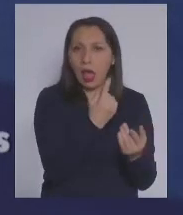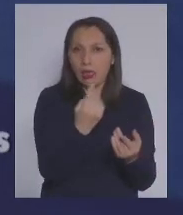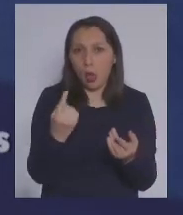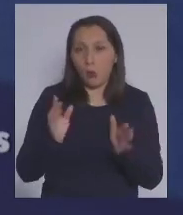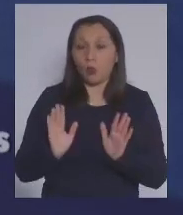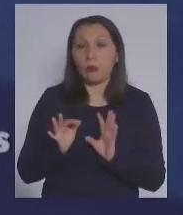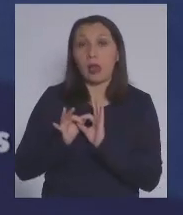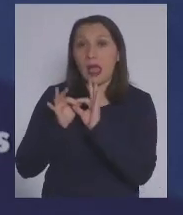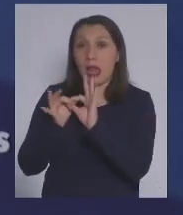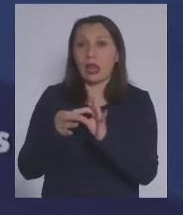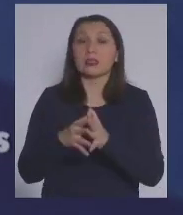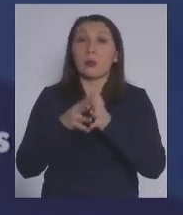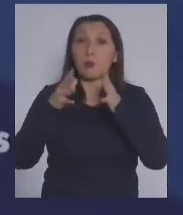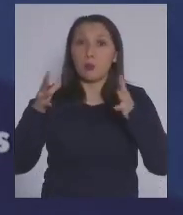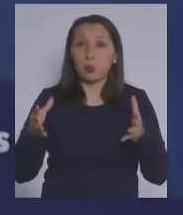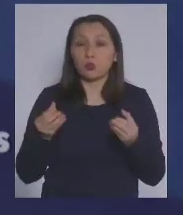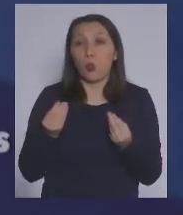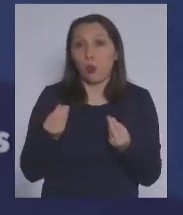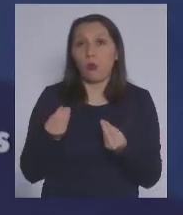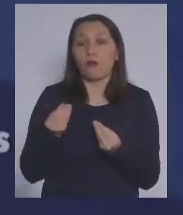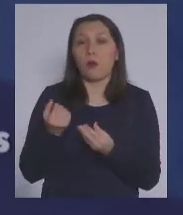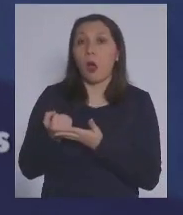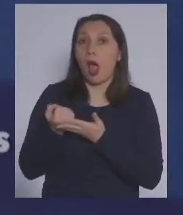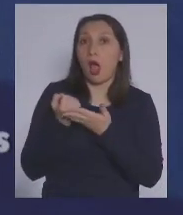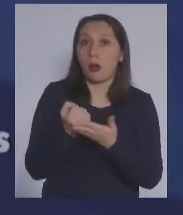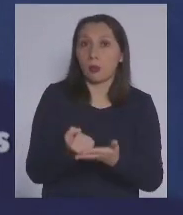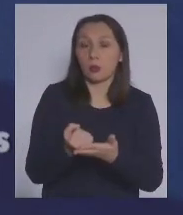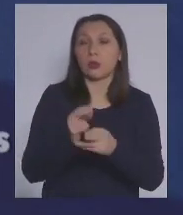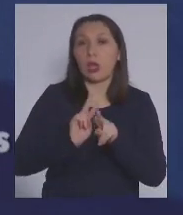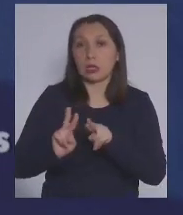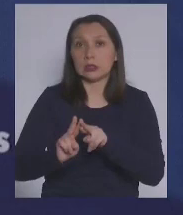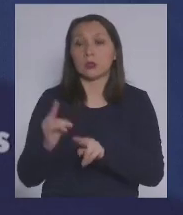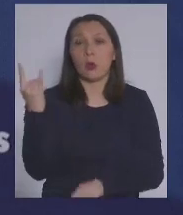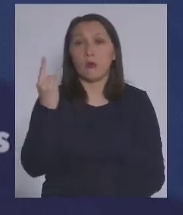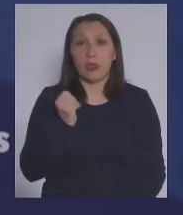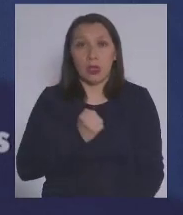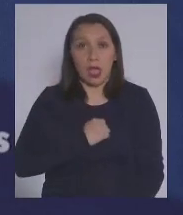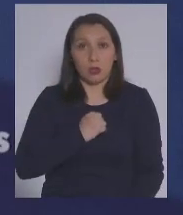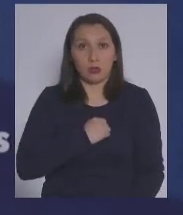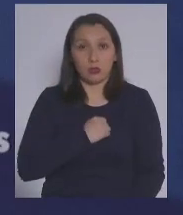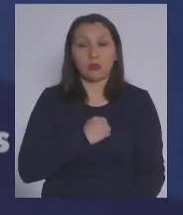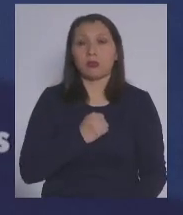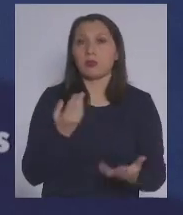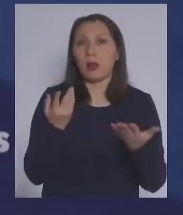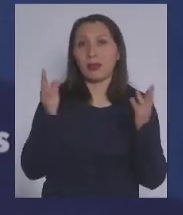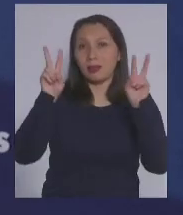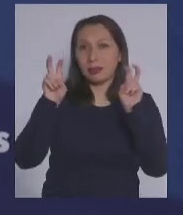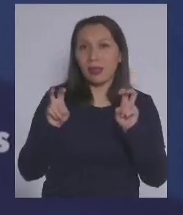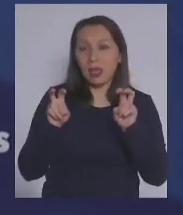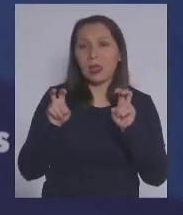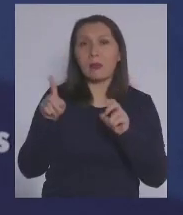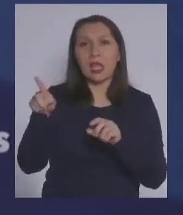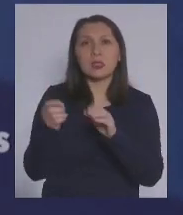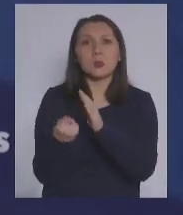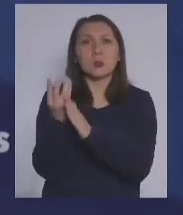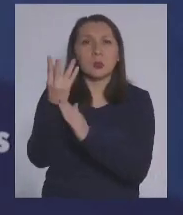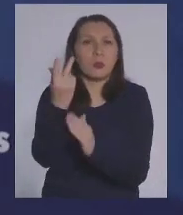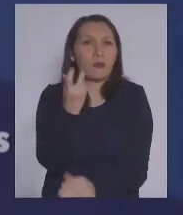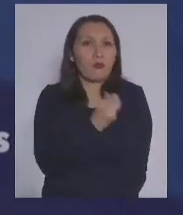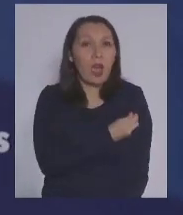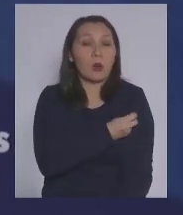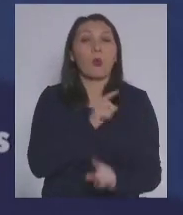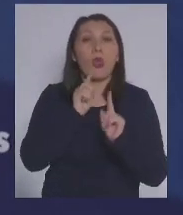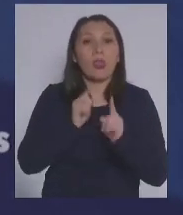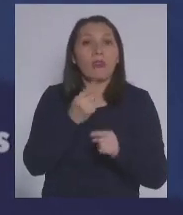agradecemos muchísimo obviamente el aporte que está haciendo la universidad católica con respecto a esta vacuna que